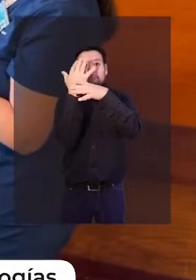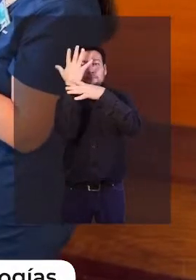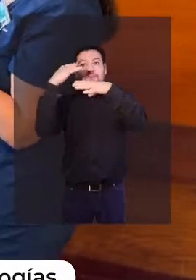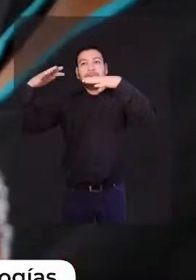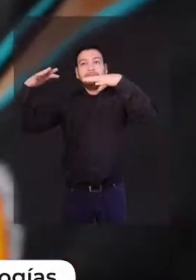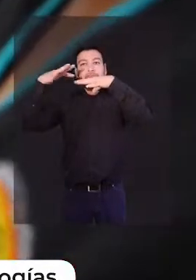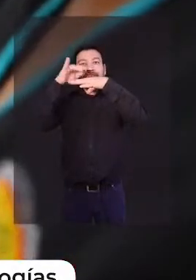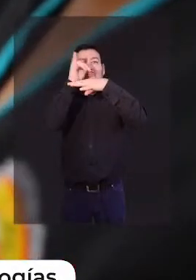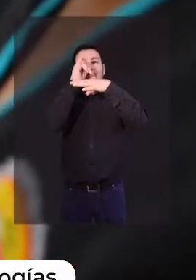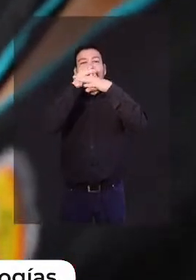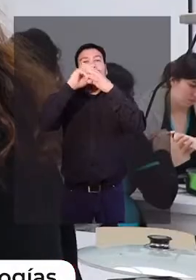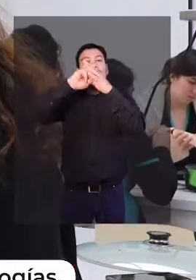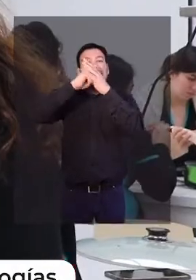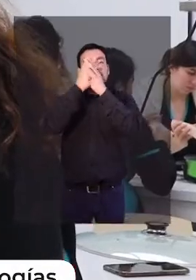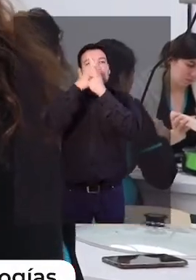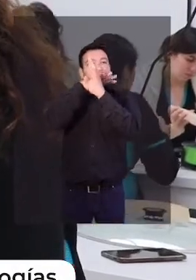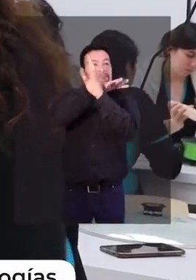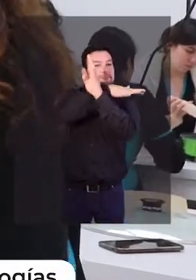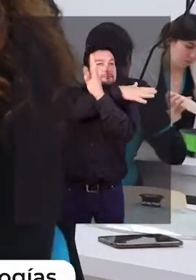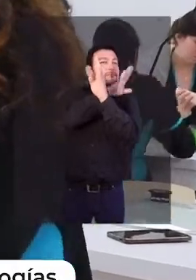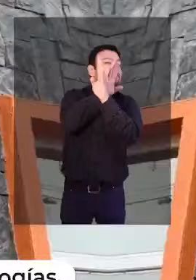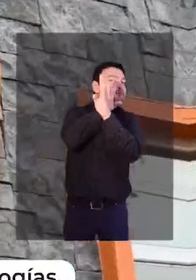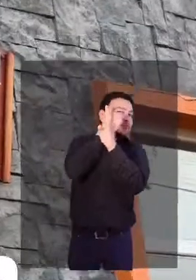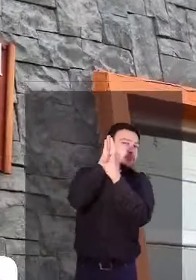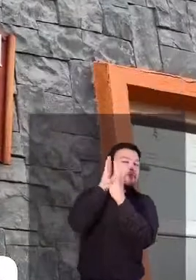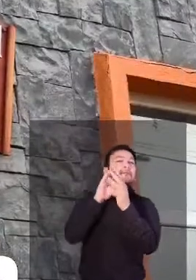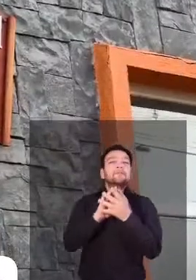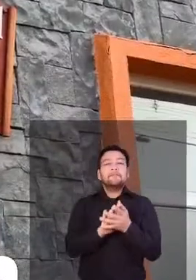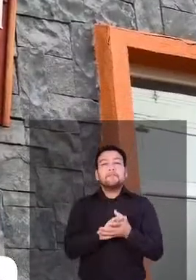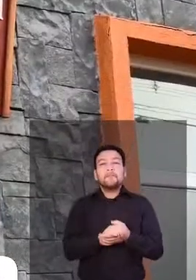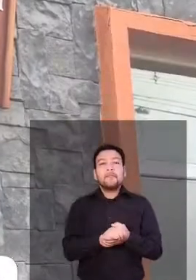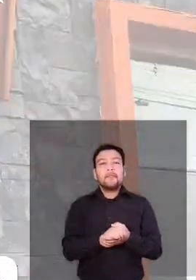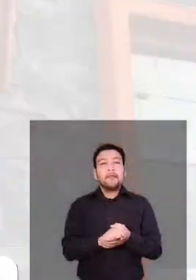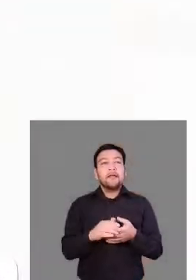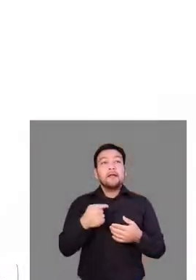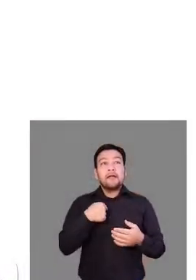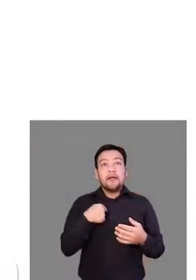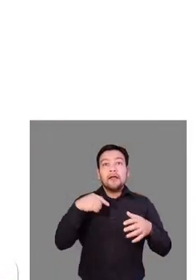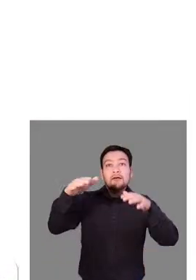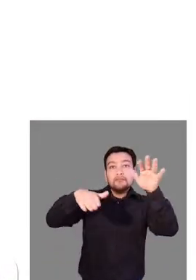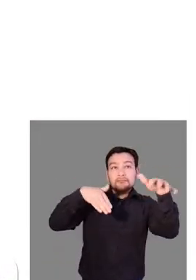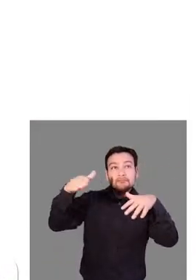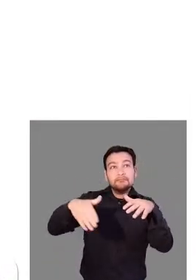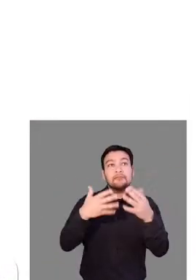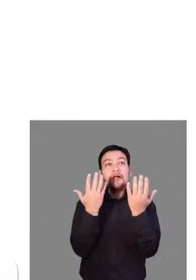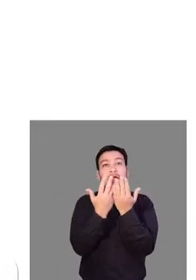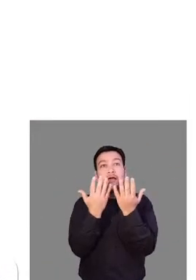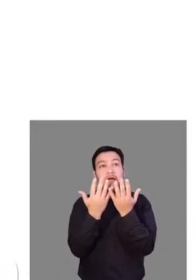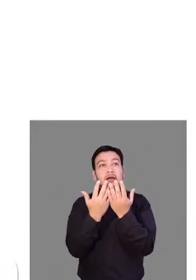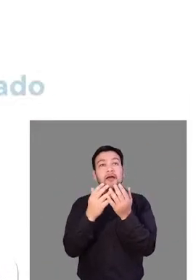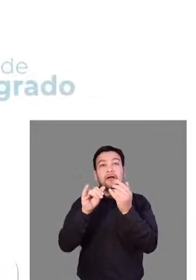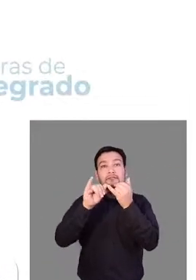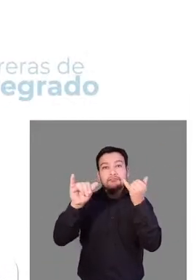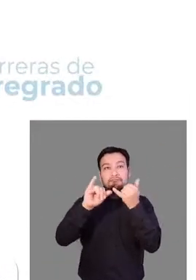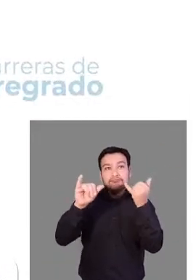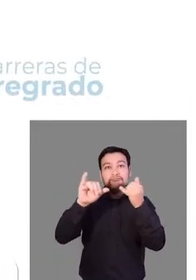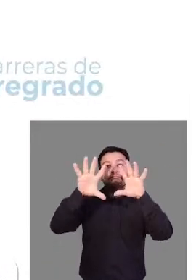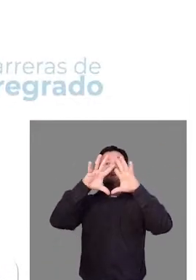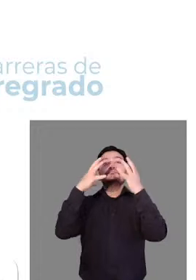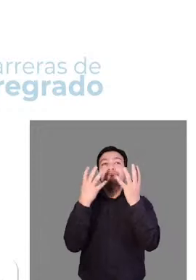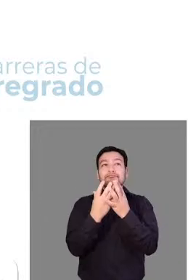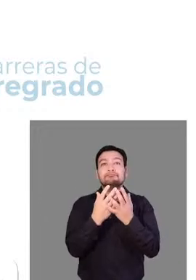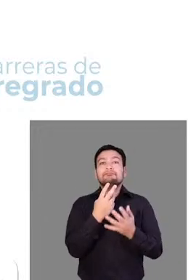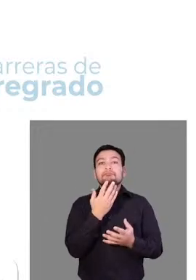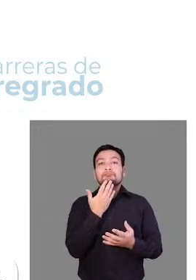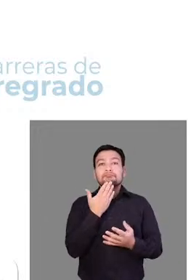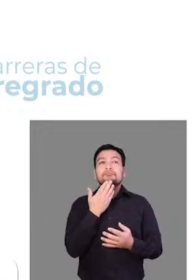y tecnología y pedagogías. Nuestra universidad cuenta con 5 institutos, 5 centros,